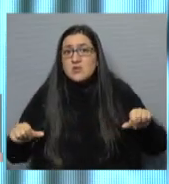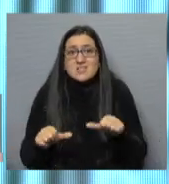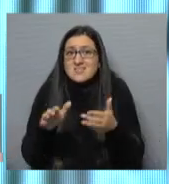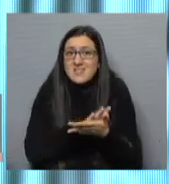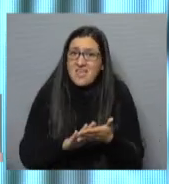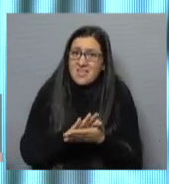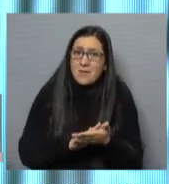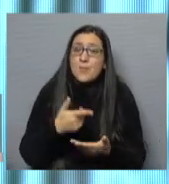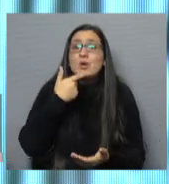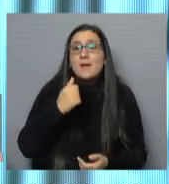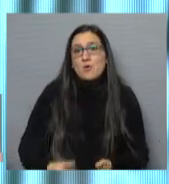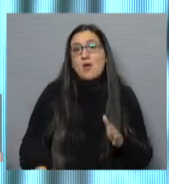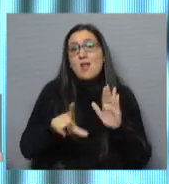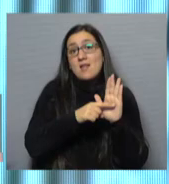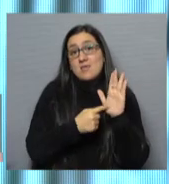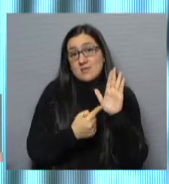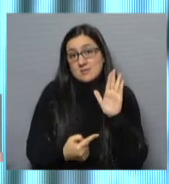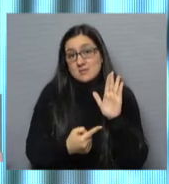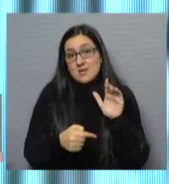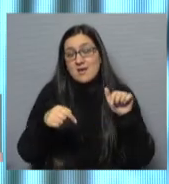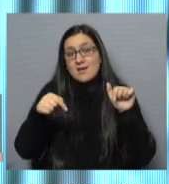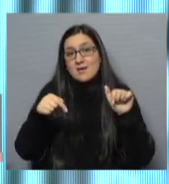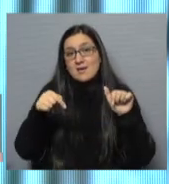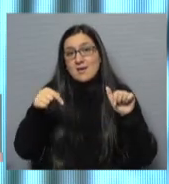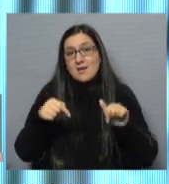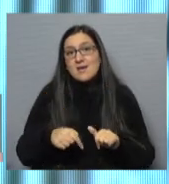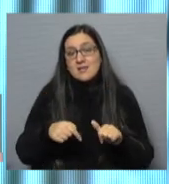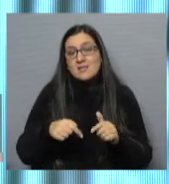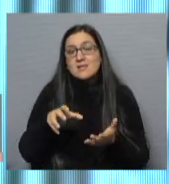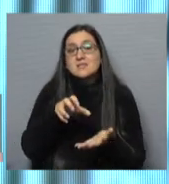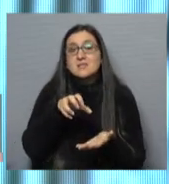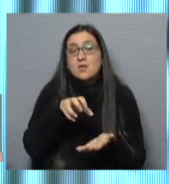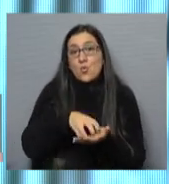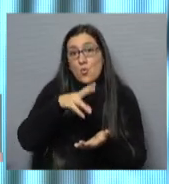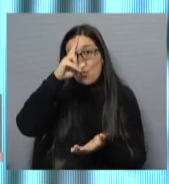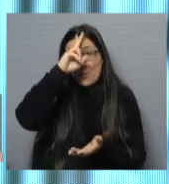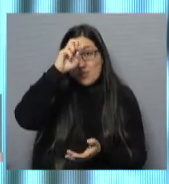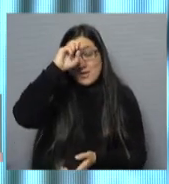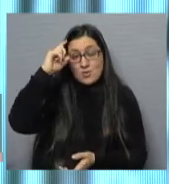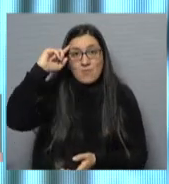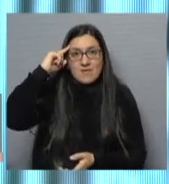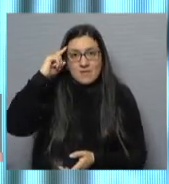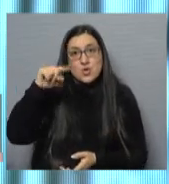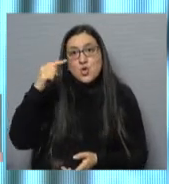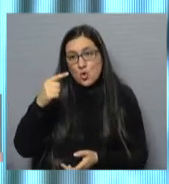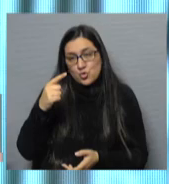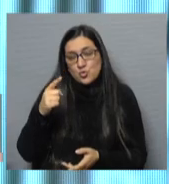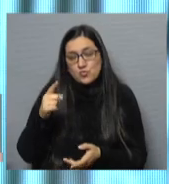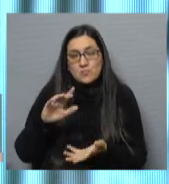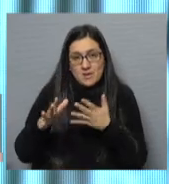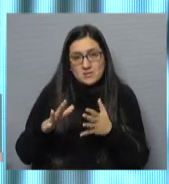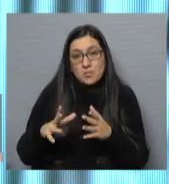ejemplo, la ley dice que estos tipos de instituciones, como el Vilar de Boo y otros sanatorios